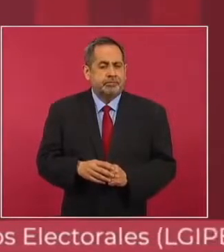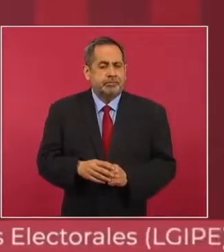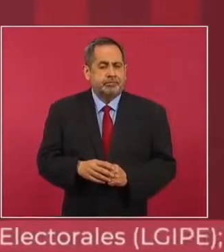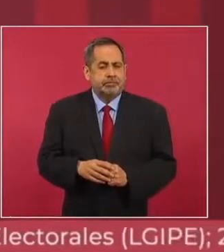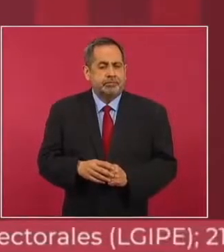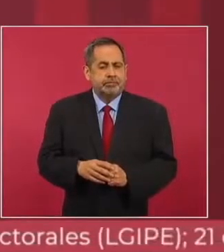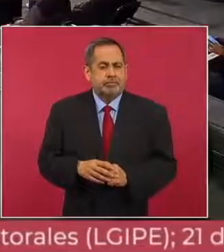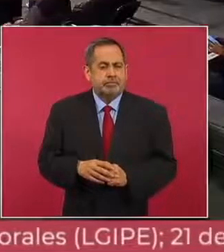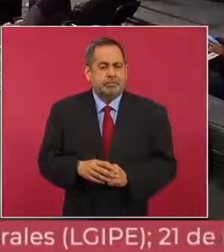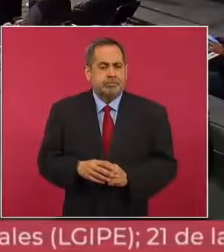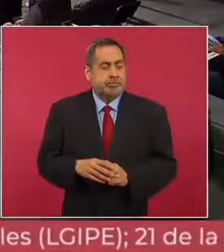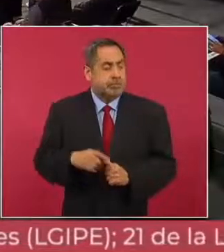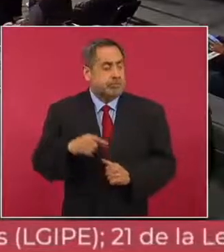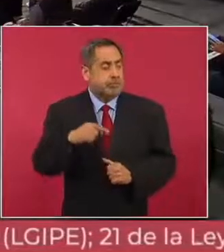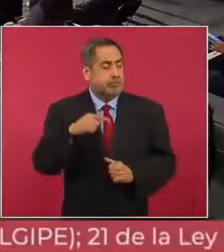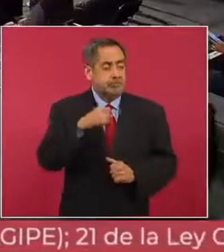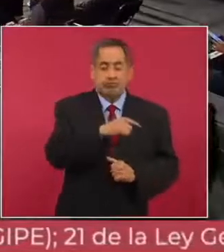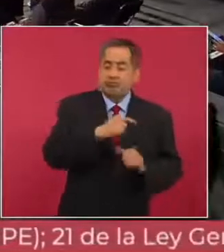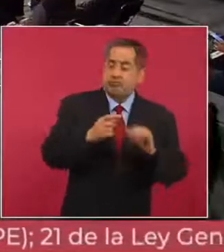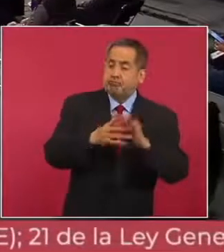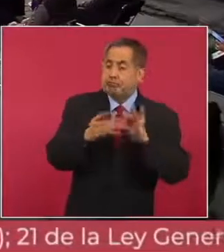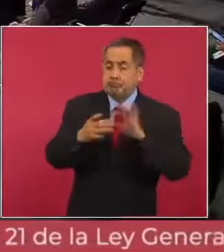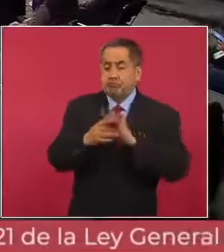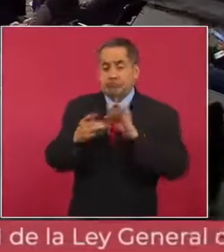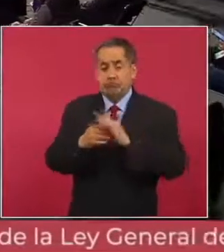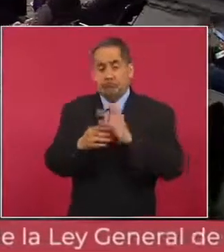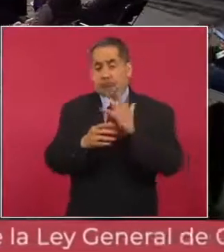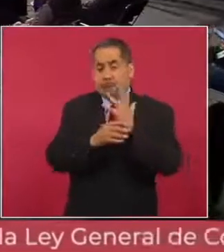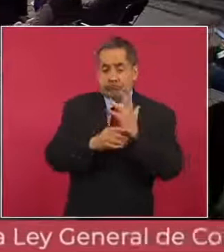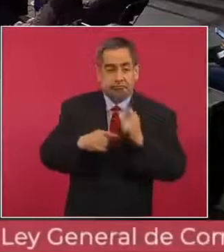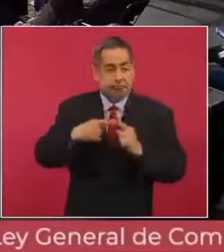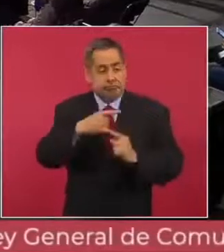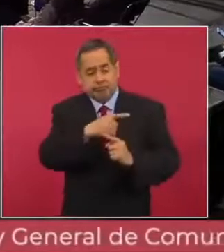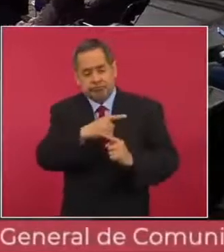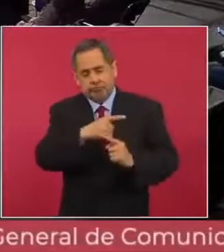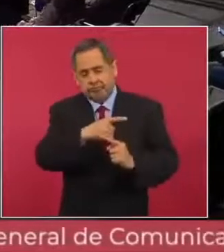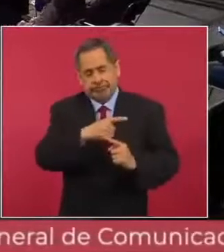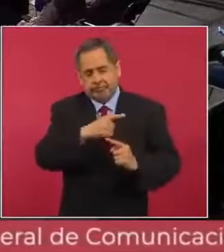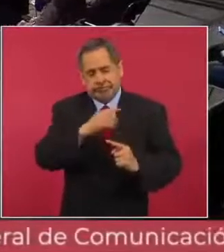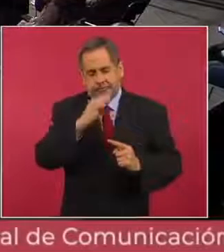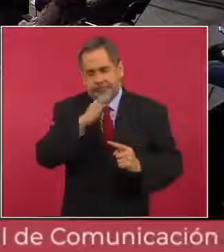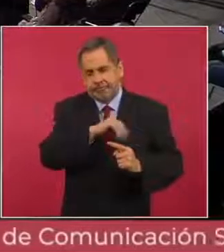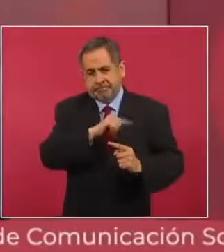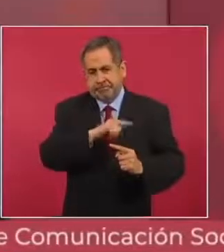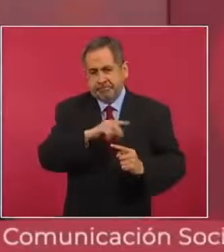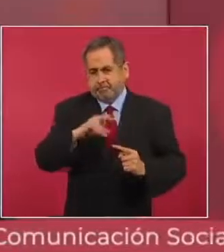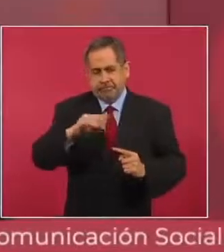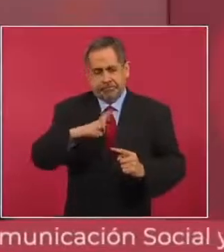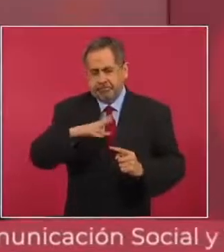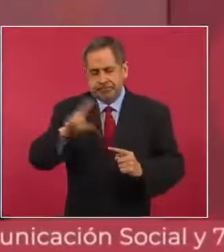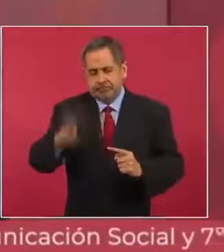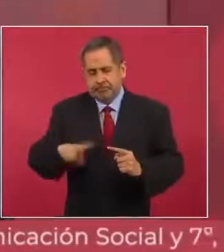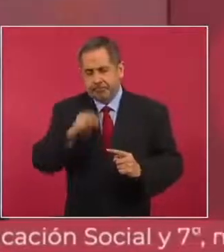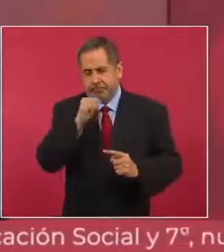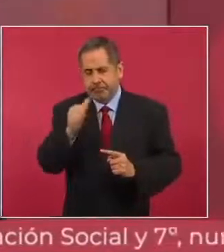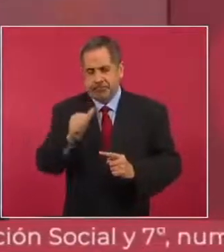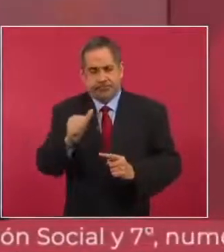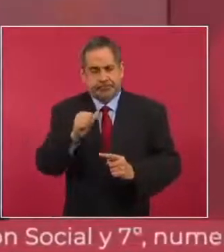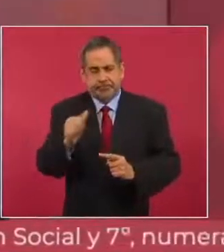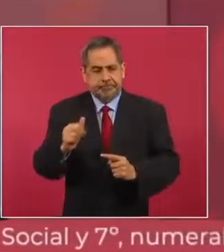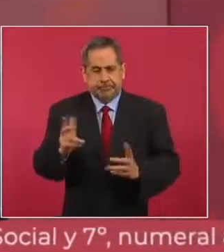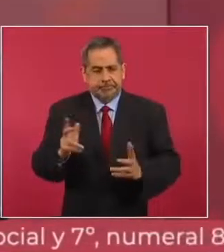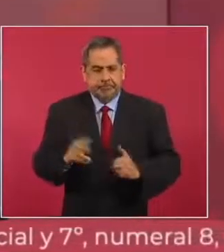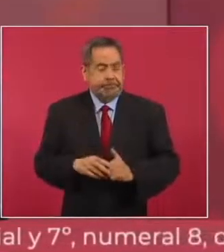Lo que él está sosteniendo no es cierto, desde luego